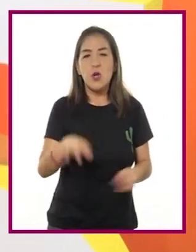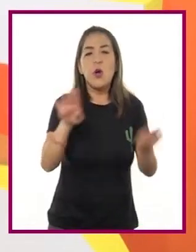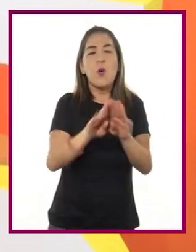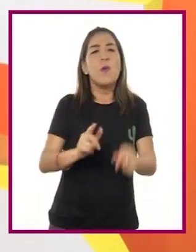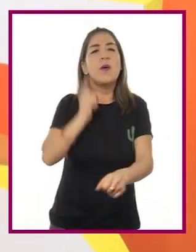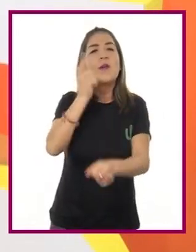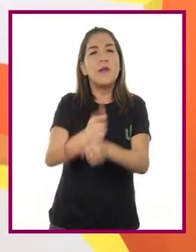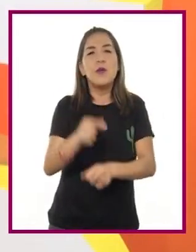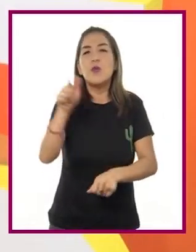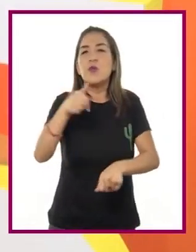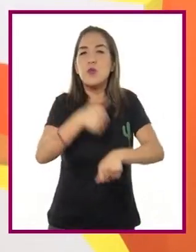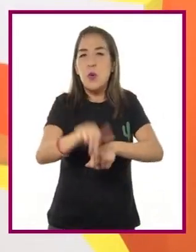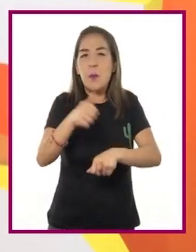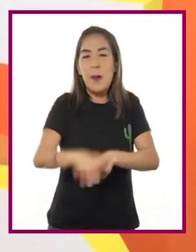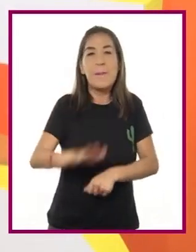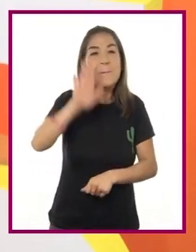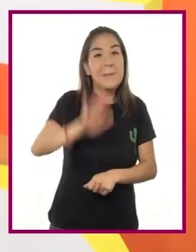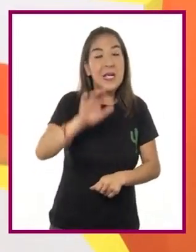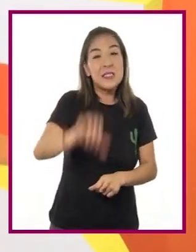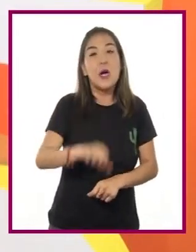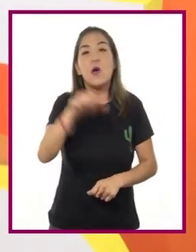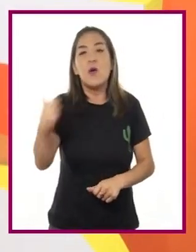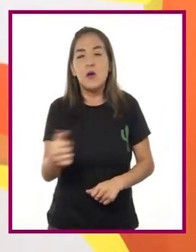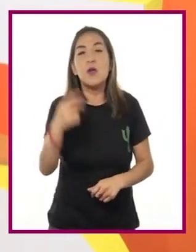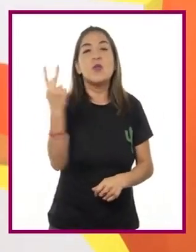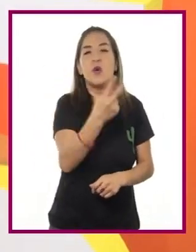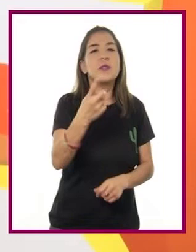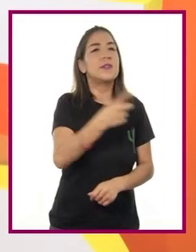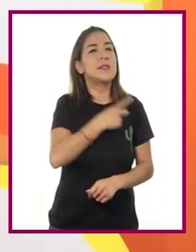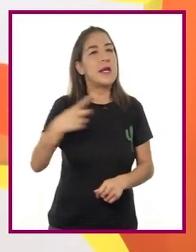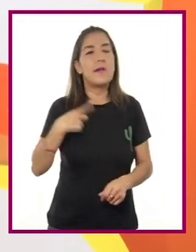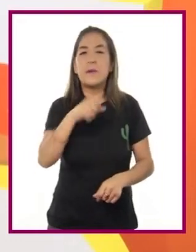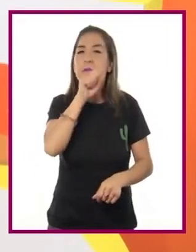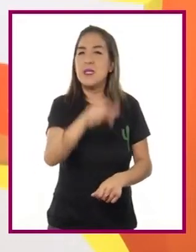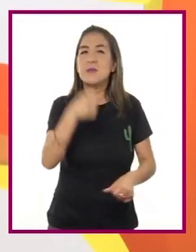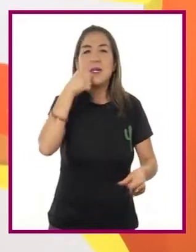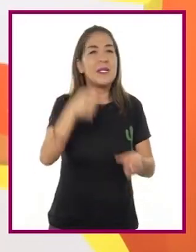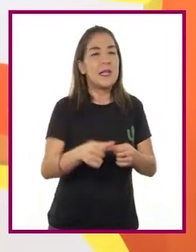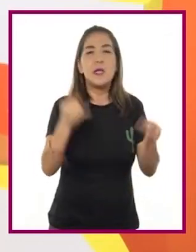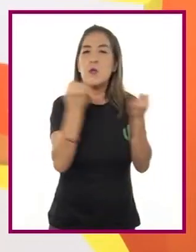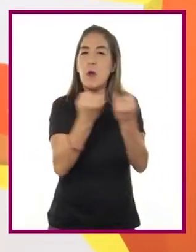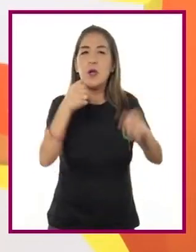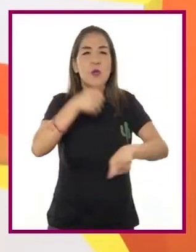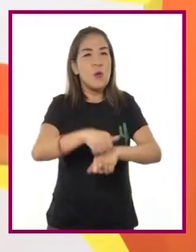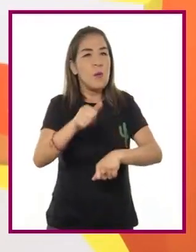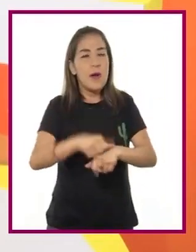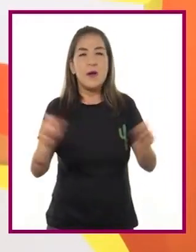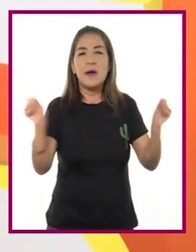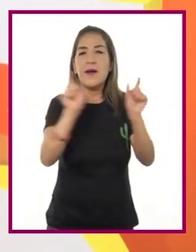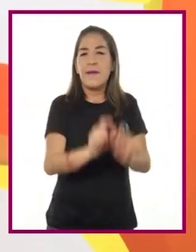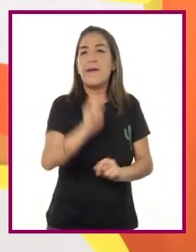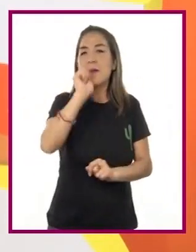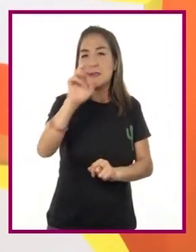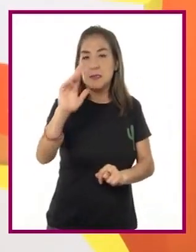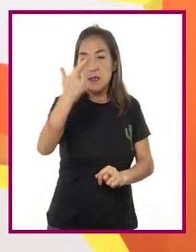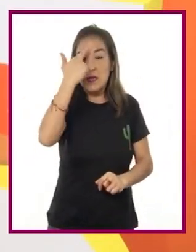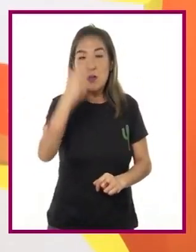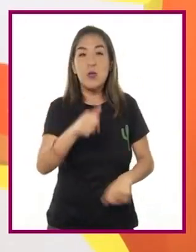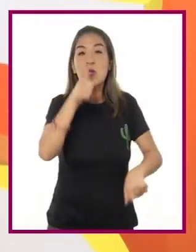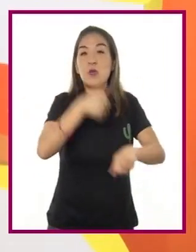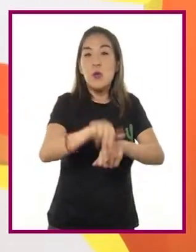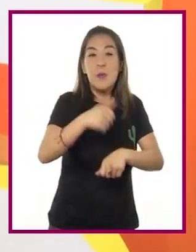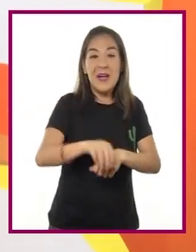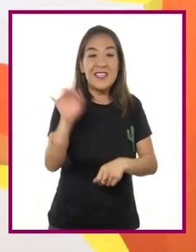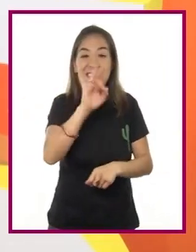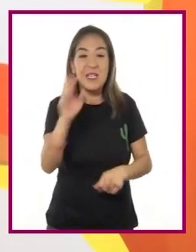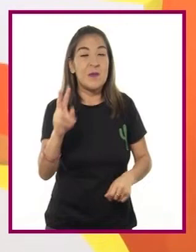identificar un término semejante a otro, ambos deben tener las mismas literales y el mismo exponente, recordando que si el exponente no